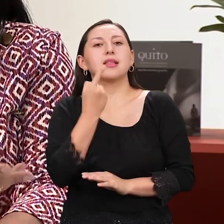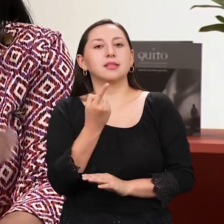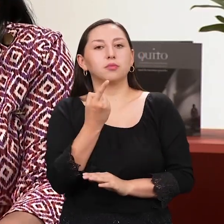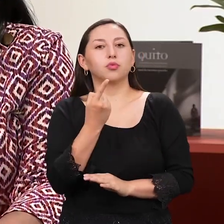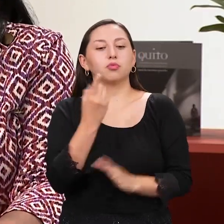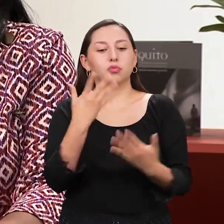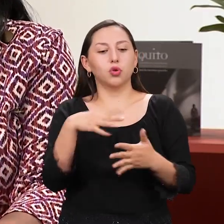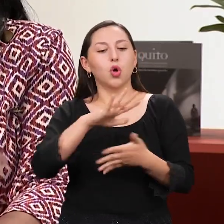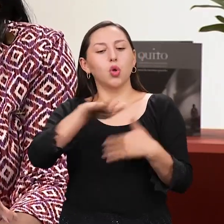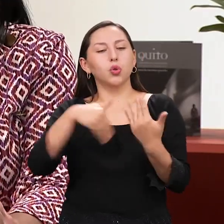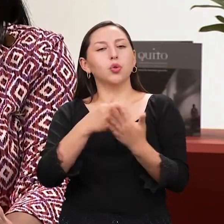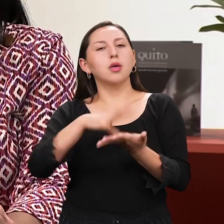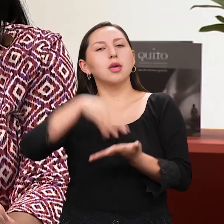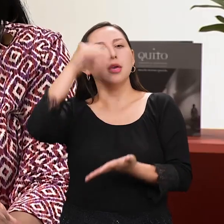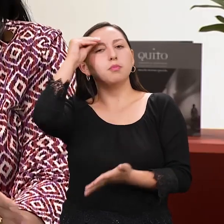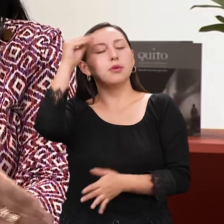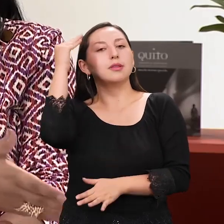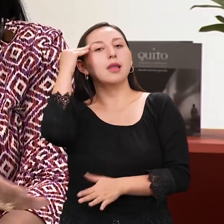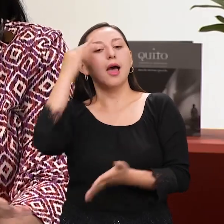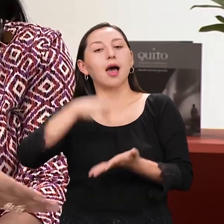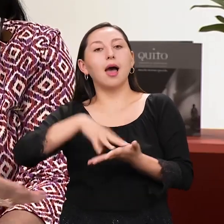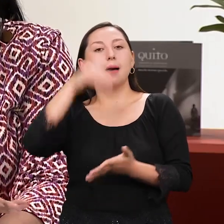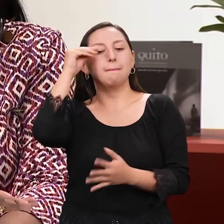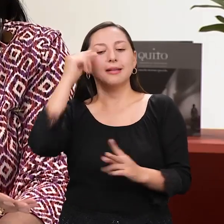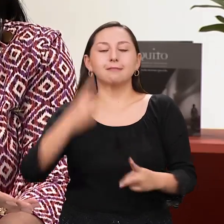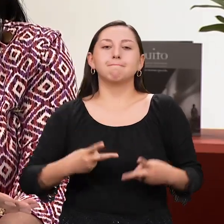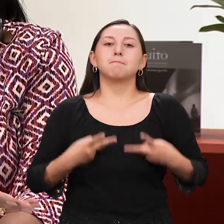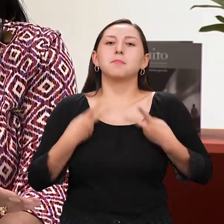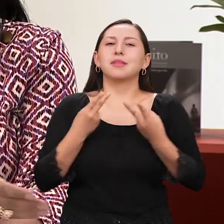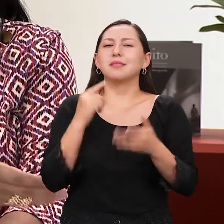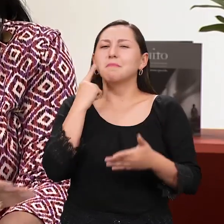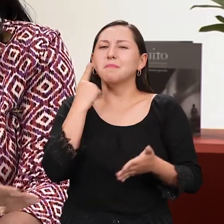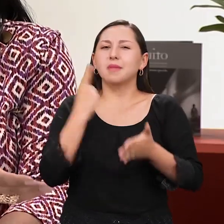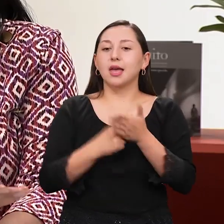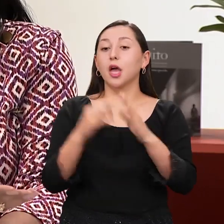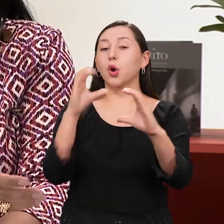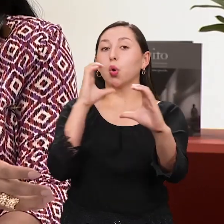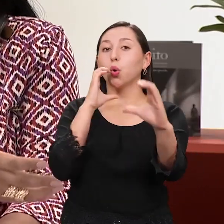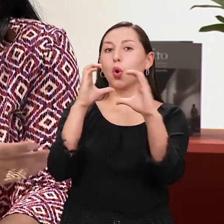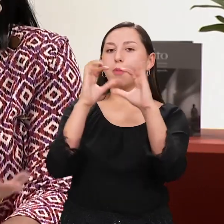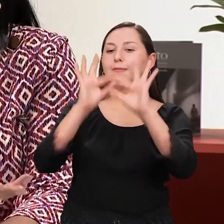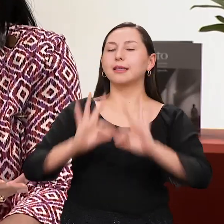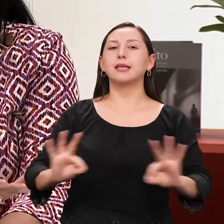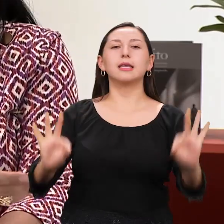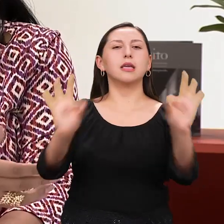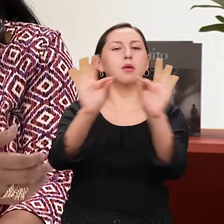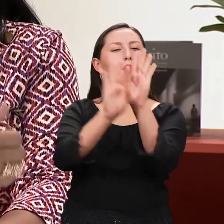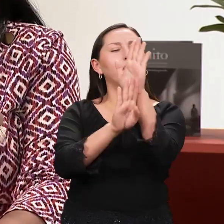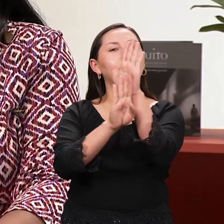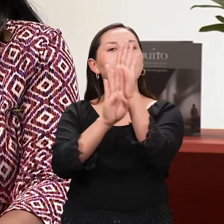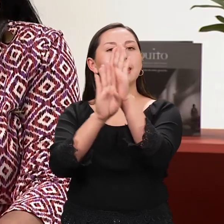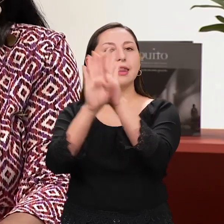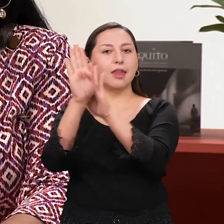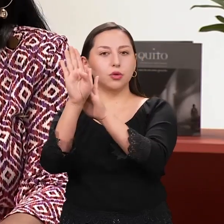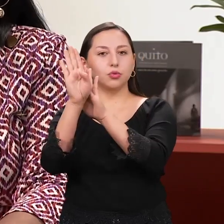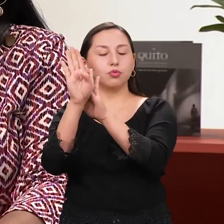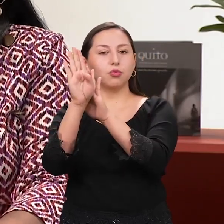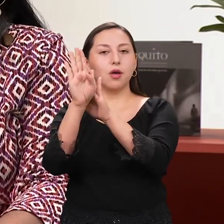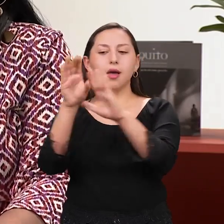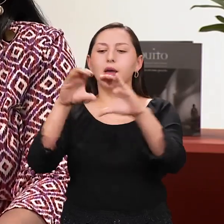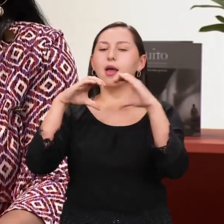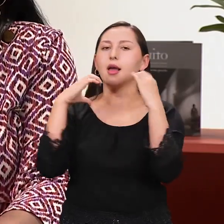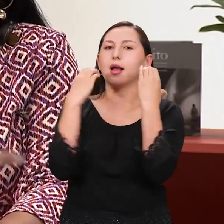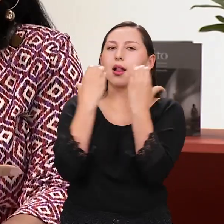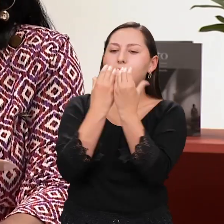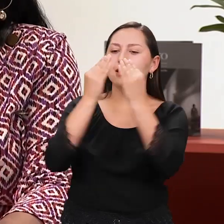recomendable, ¿no? Hay que saber hasta dónde se llega. Obviamente la vida en la comunicación es súper amplia, te invitan a dar